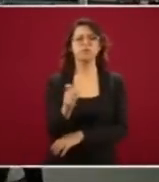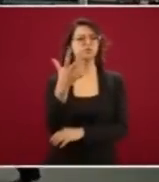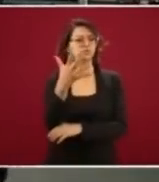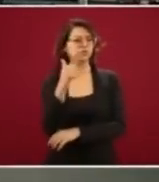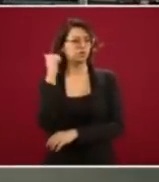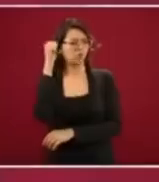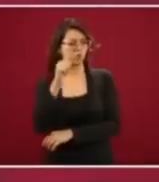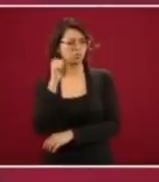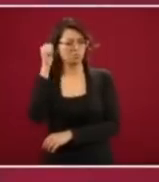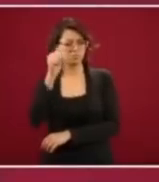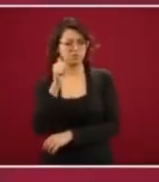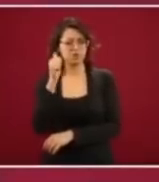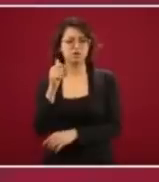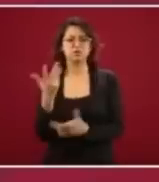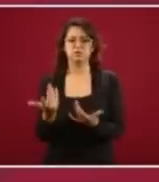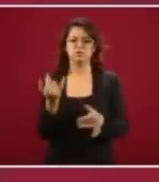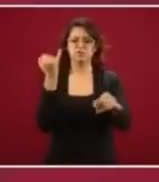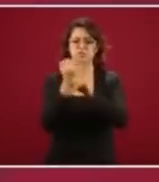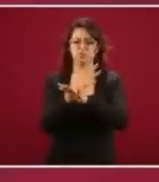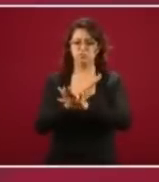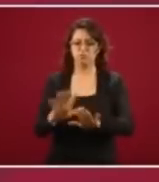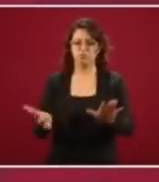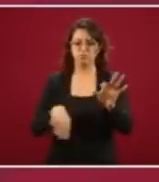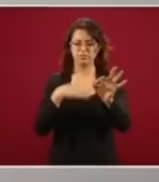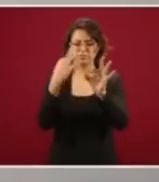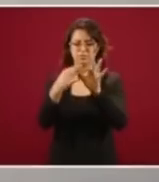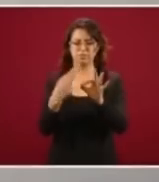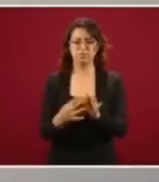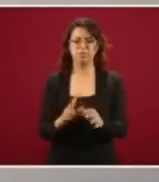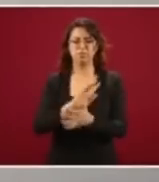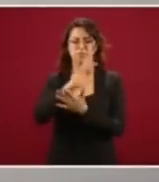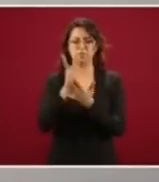a informar puntualmente sobre todos los programas,